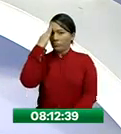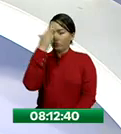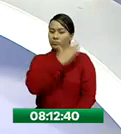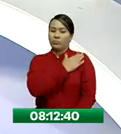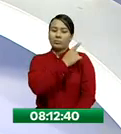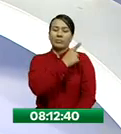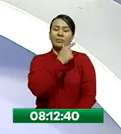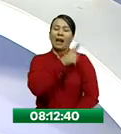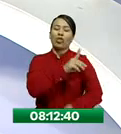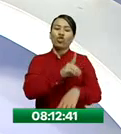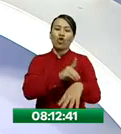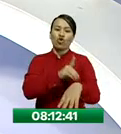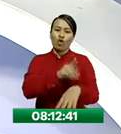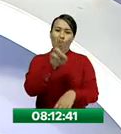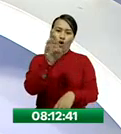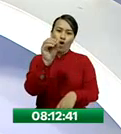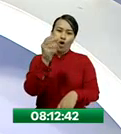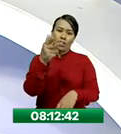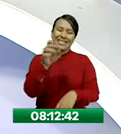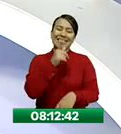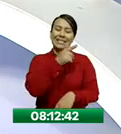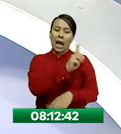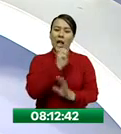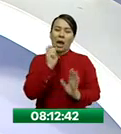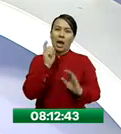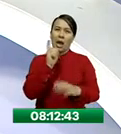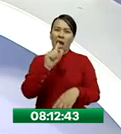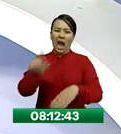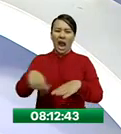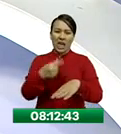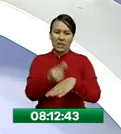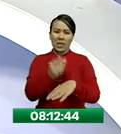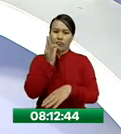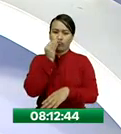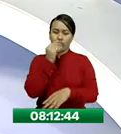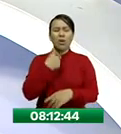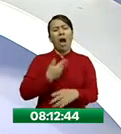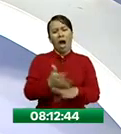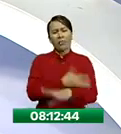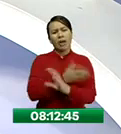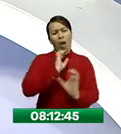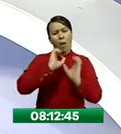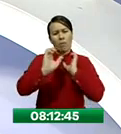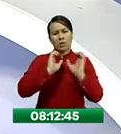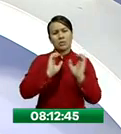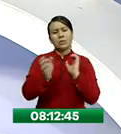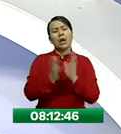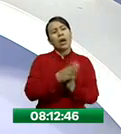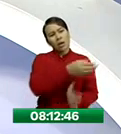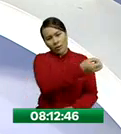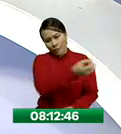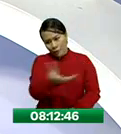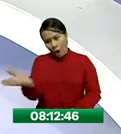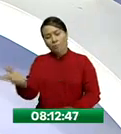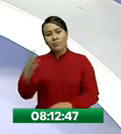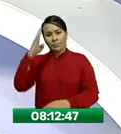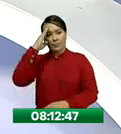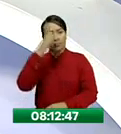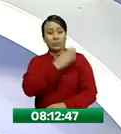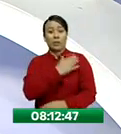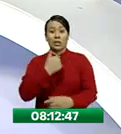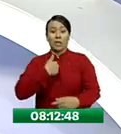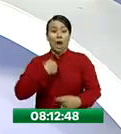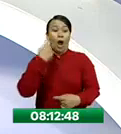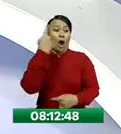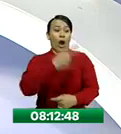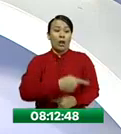Roche. Mándelos a un cuartel militar. Varias veces creo que con usted inclusive conversé y le dije, envíelos, no a la Infantería Marina, voy a decir que